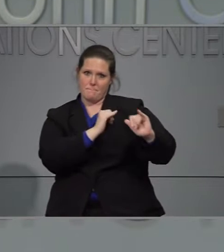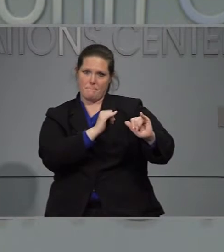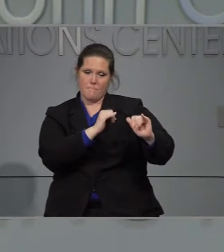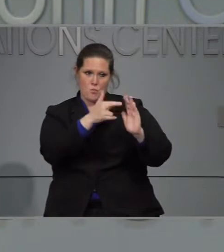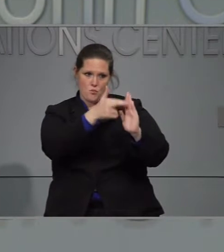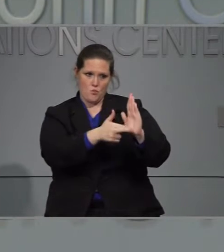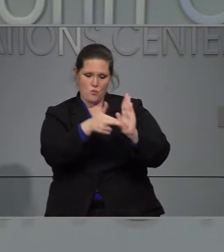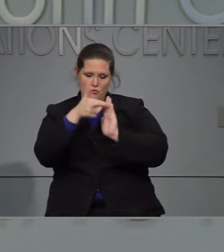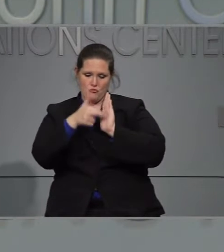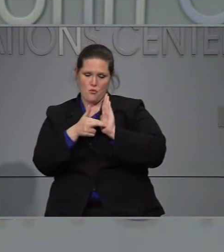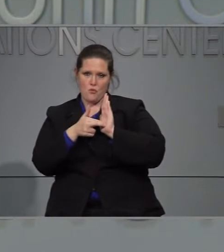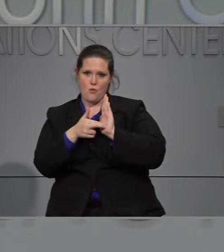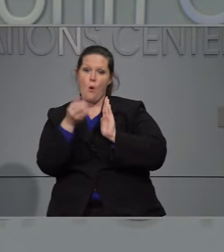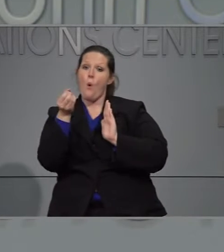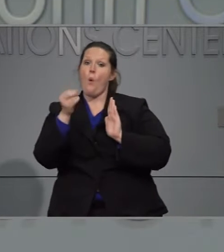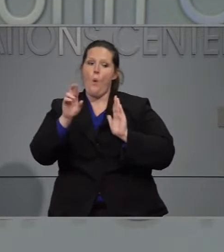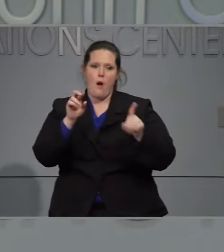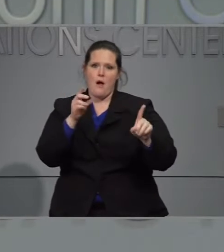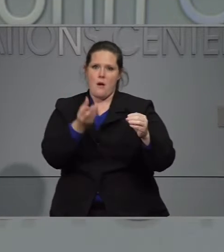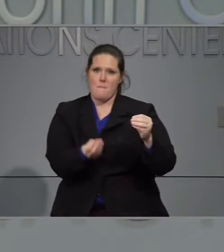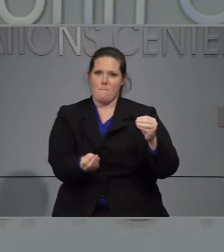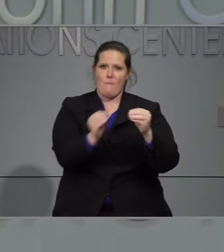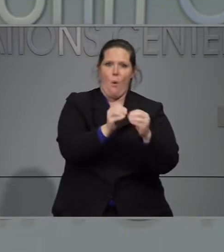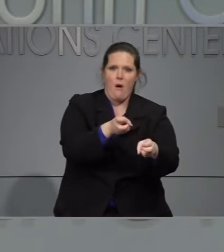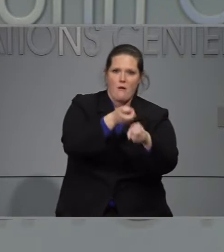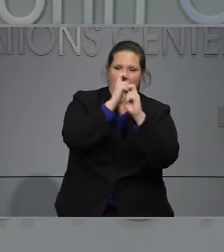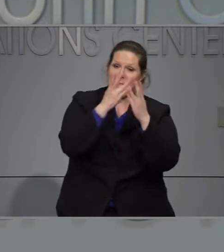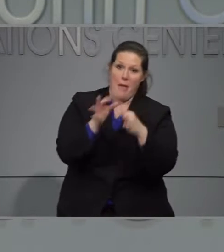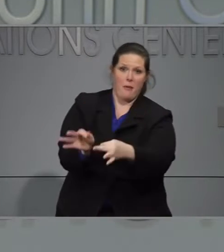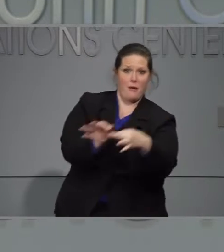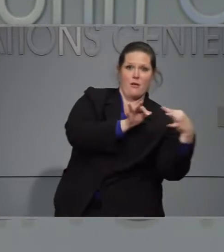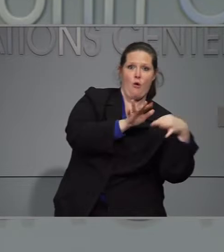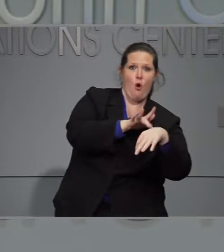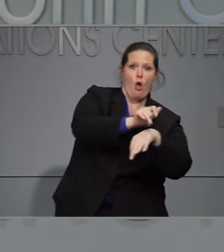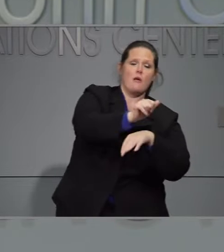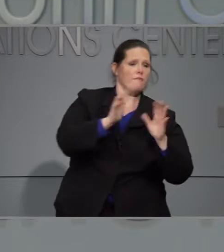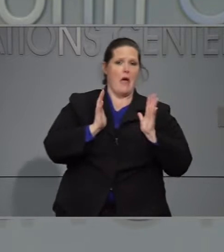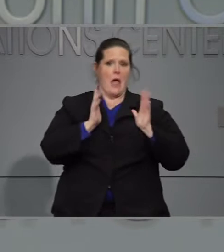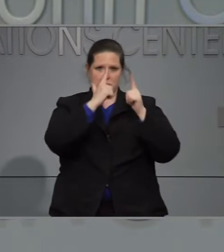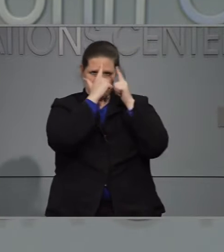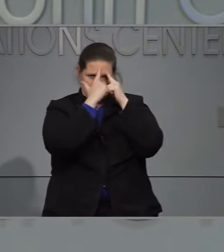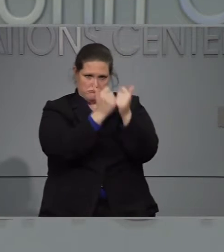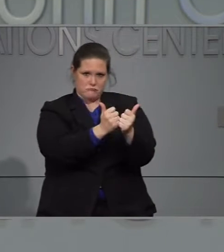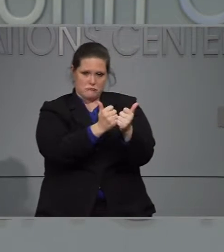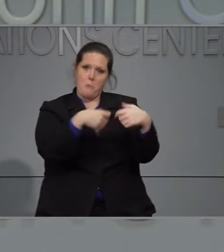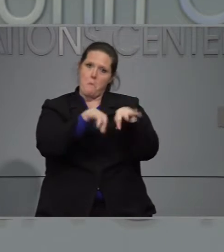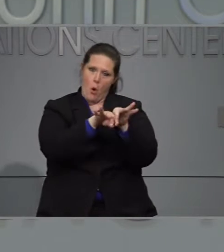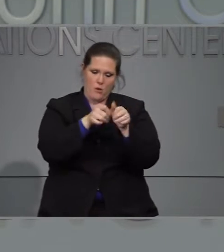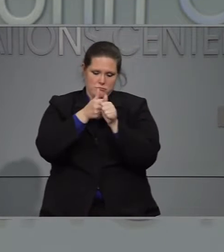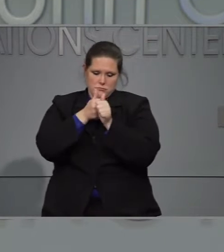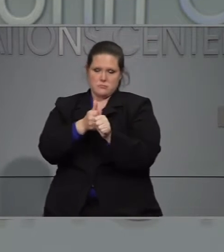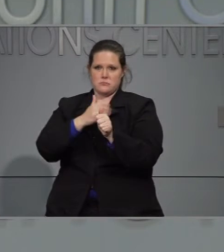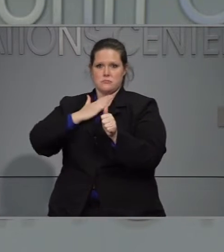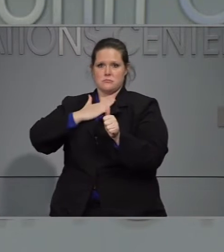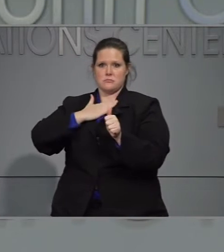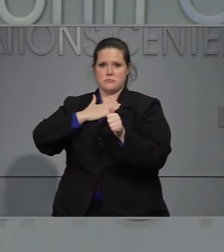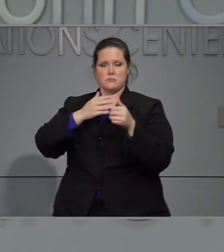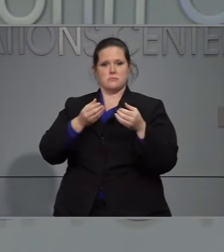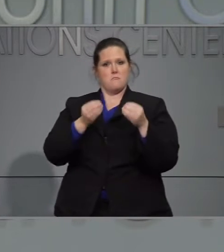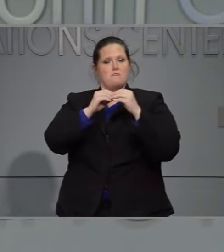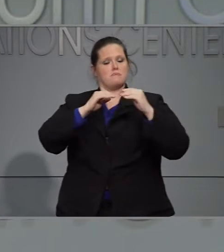tengan el toque de queda. Esto va a ser particularmente importante ya que los colegios y universidades que están